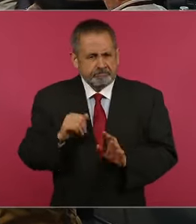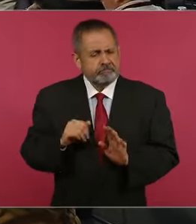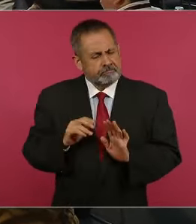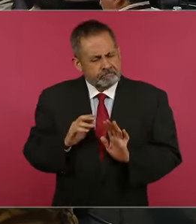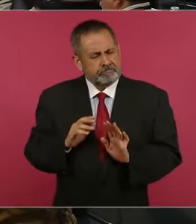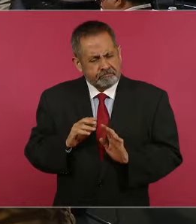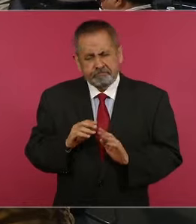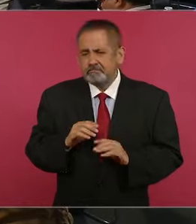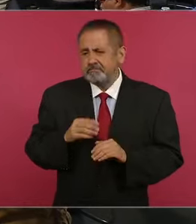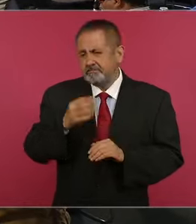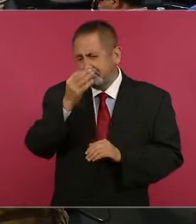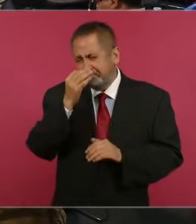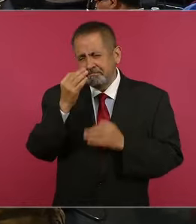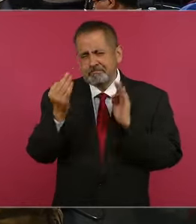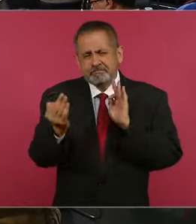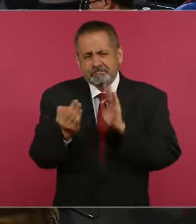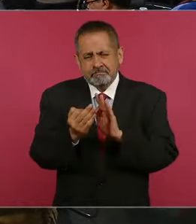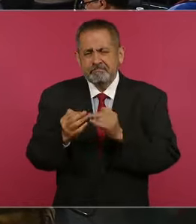que ya